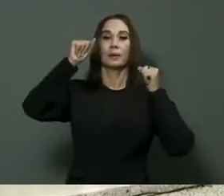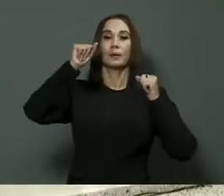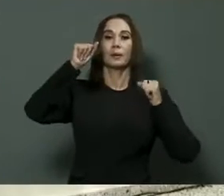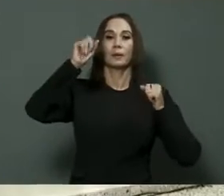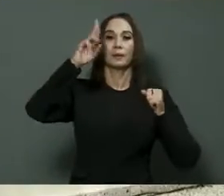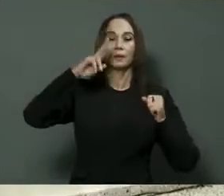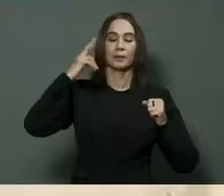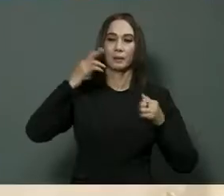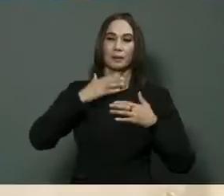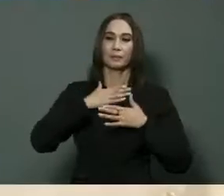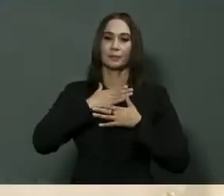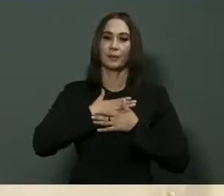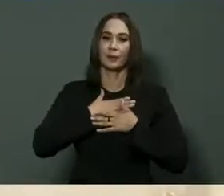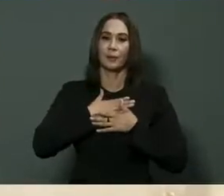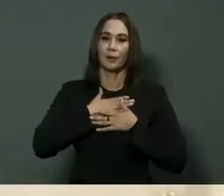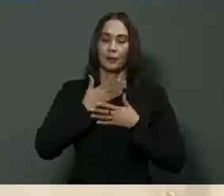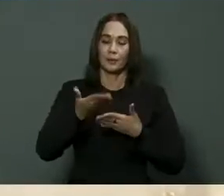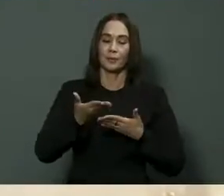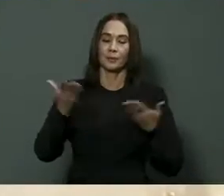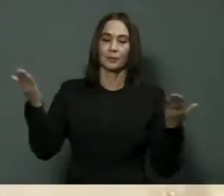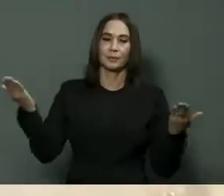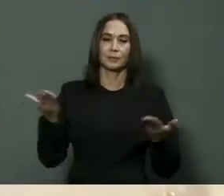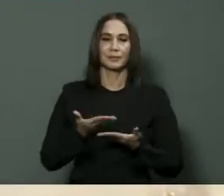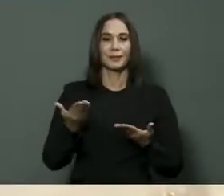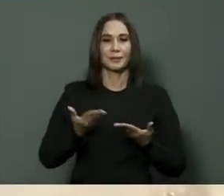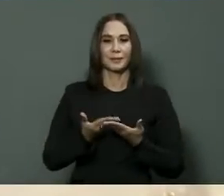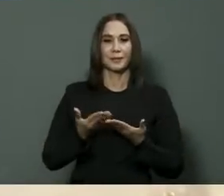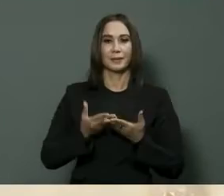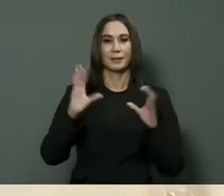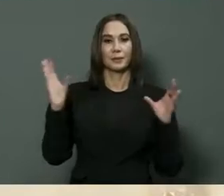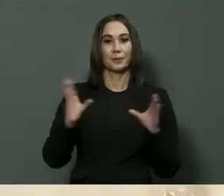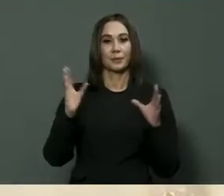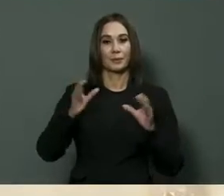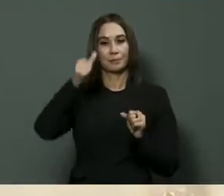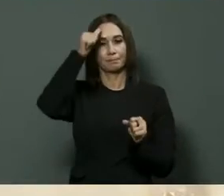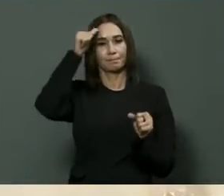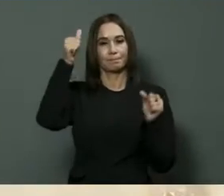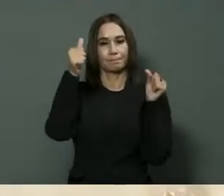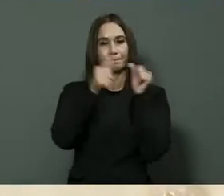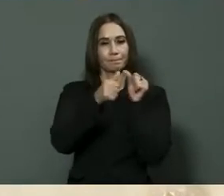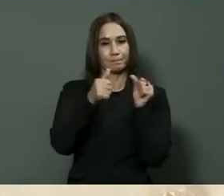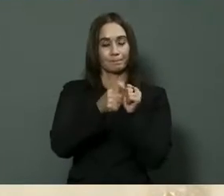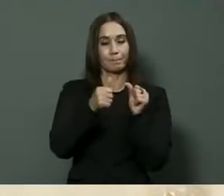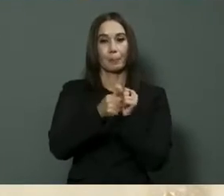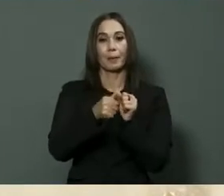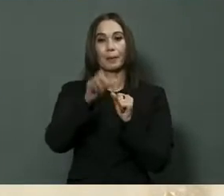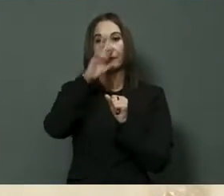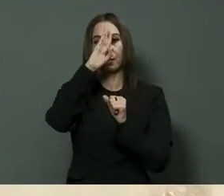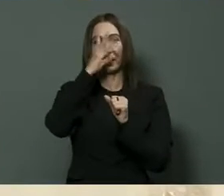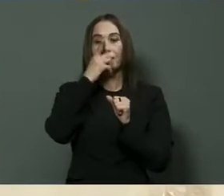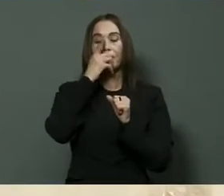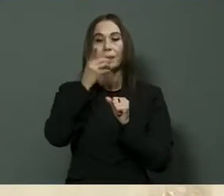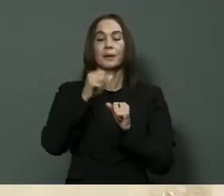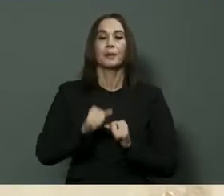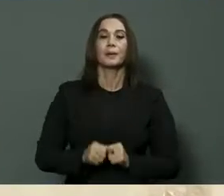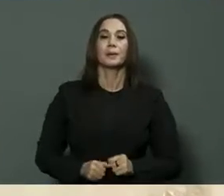Un gusto que usted nos acompañe en un acto histórico para la nación